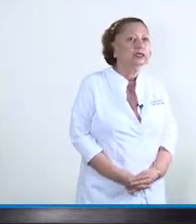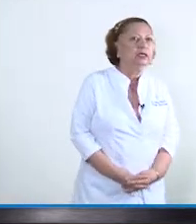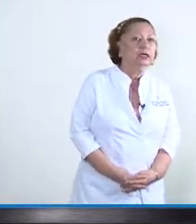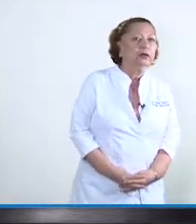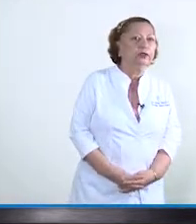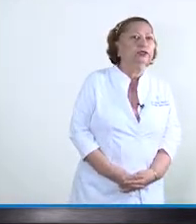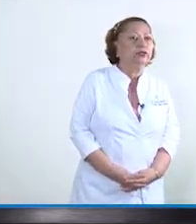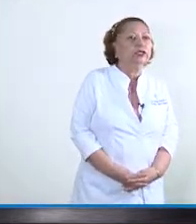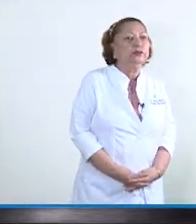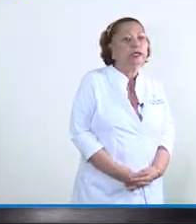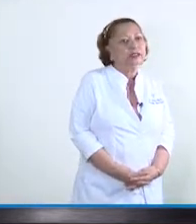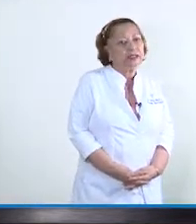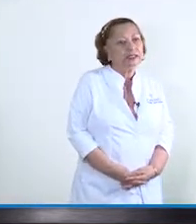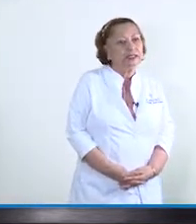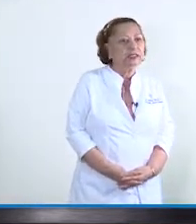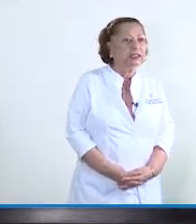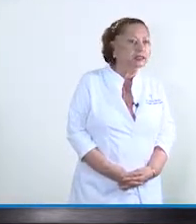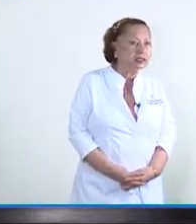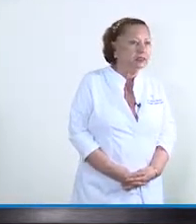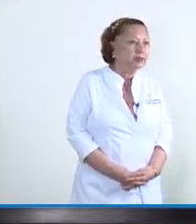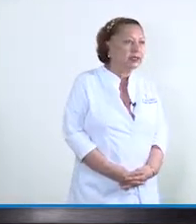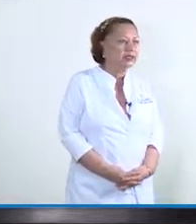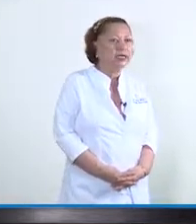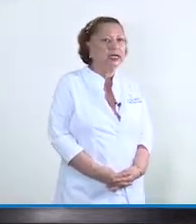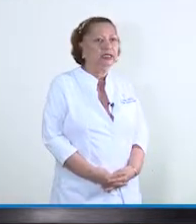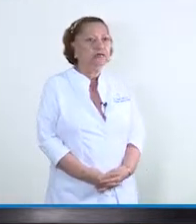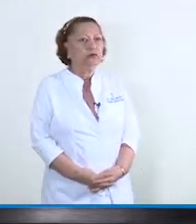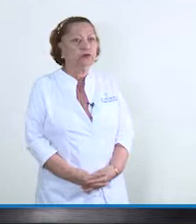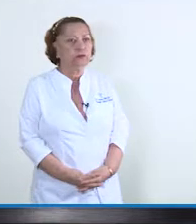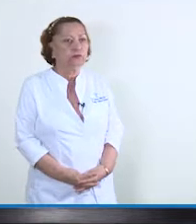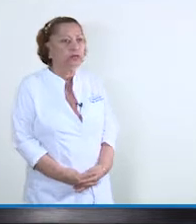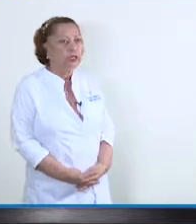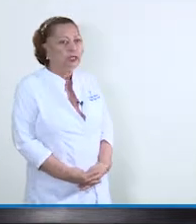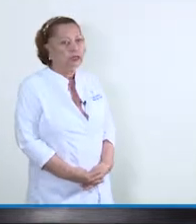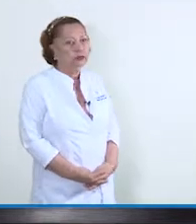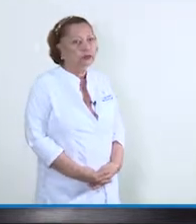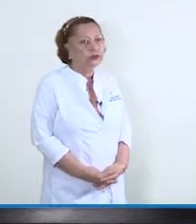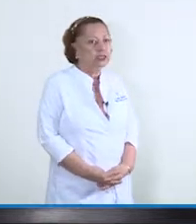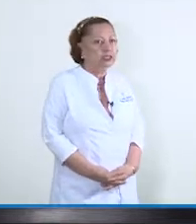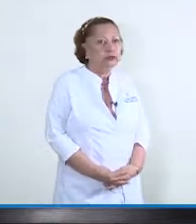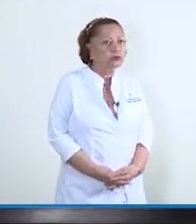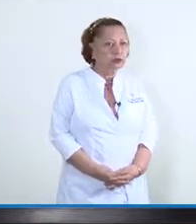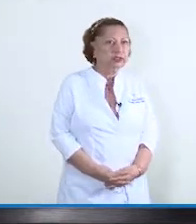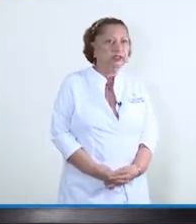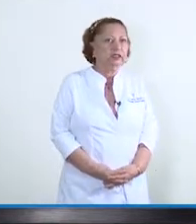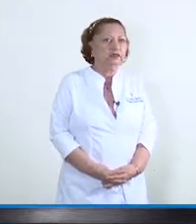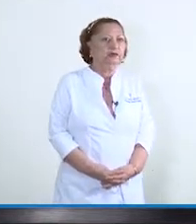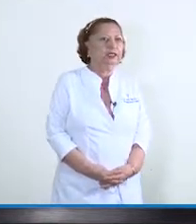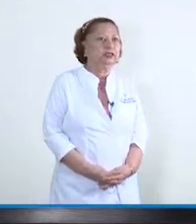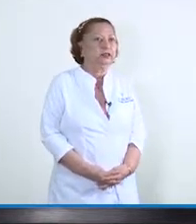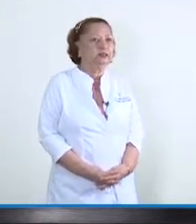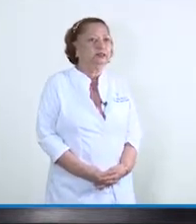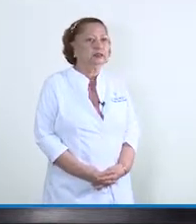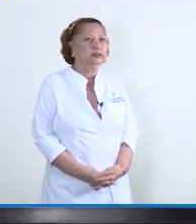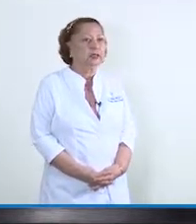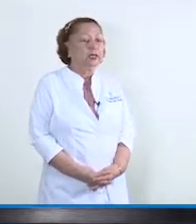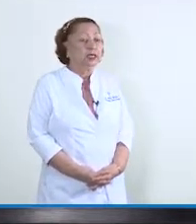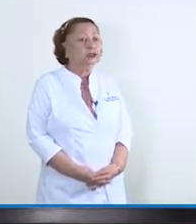allí. Ahora estoy en una casita chiquita que parece caja de fósforo, entonces no me siento